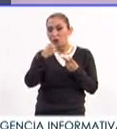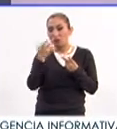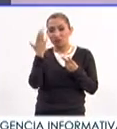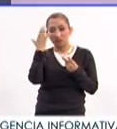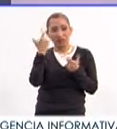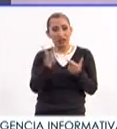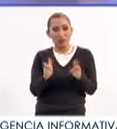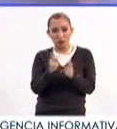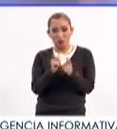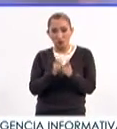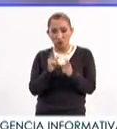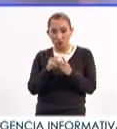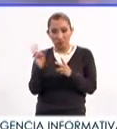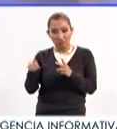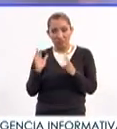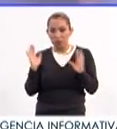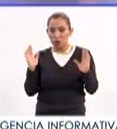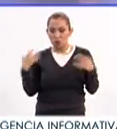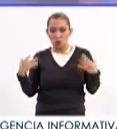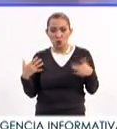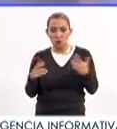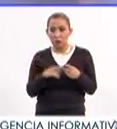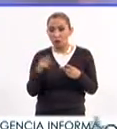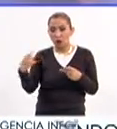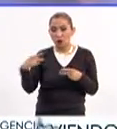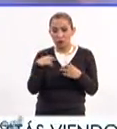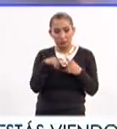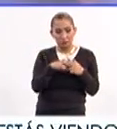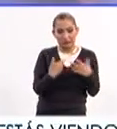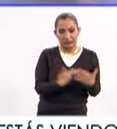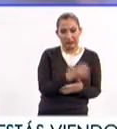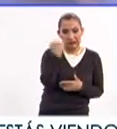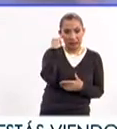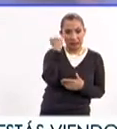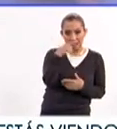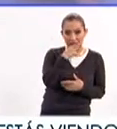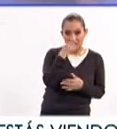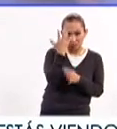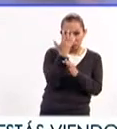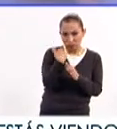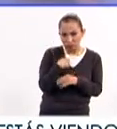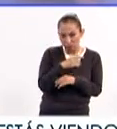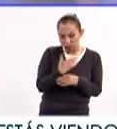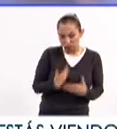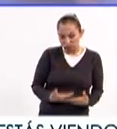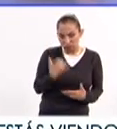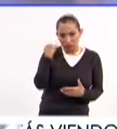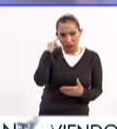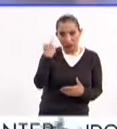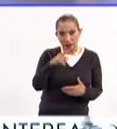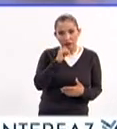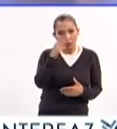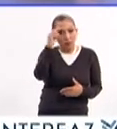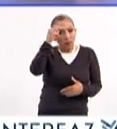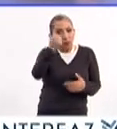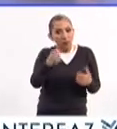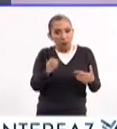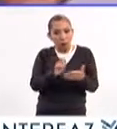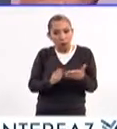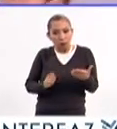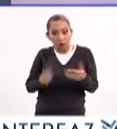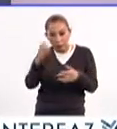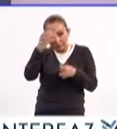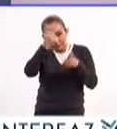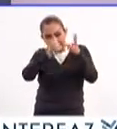liberales francamente fantásticos, por sus orígenes, que era indio, ya lo decía, sí, pero también por la capacidad literaria que tuvo para retener